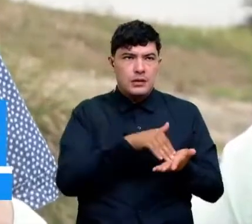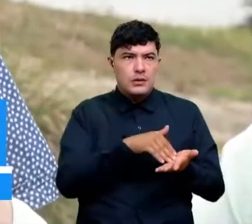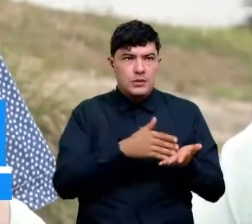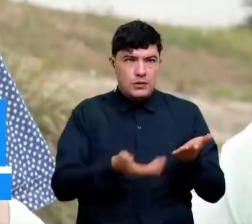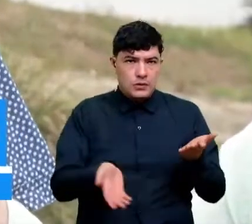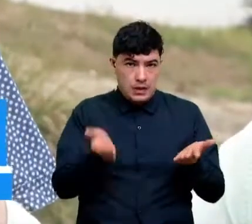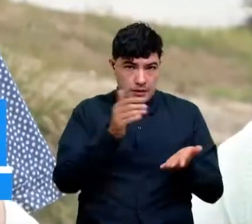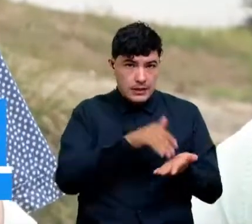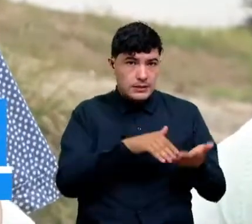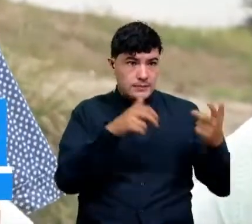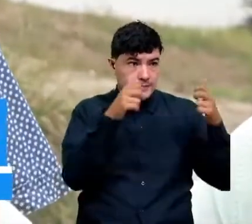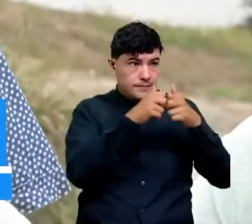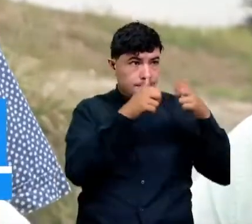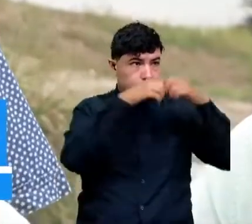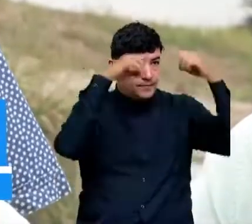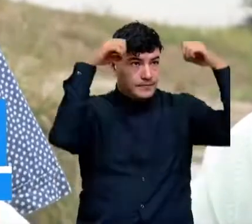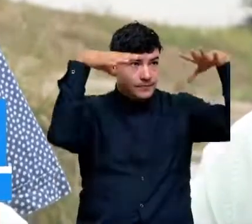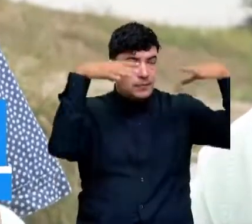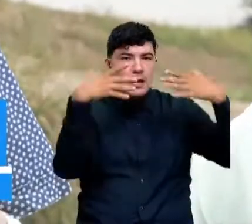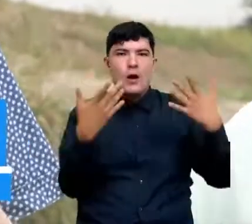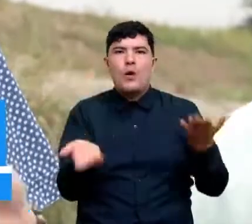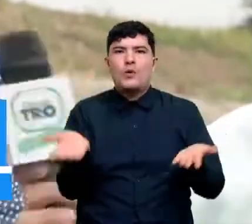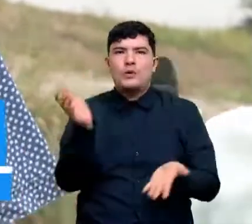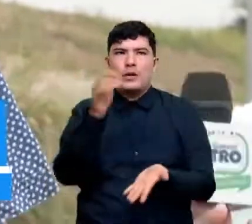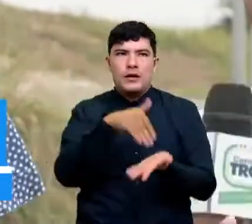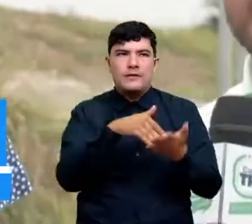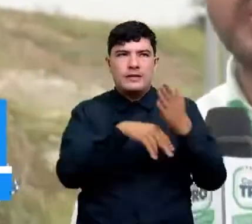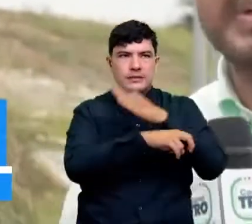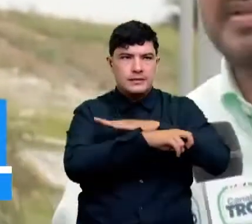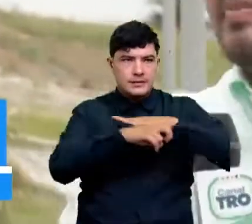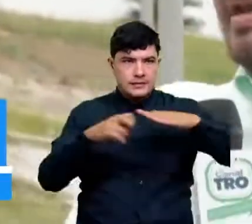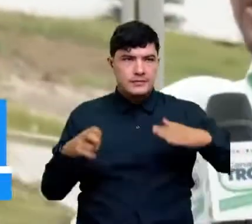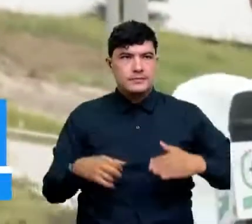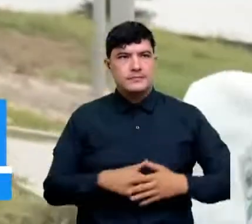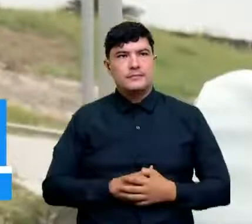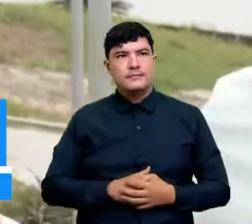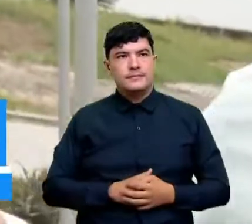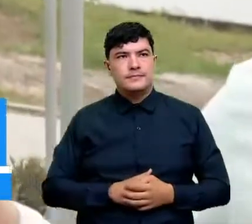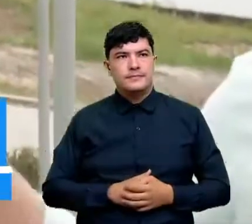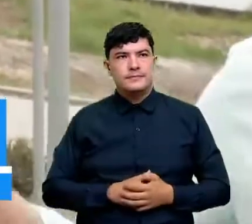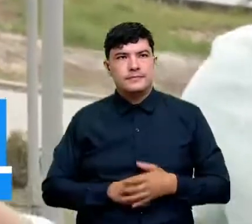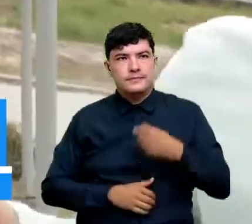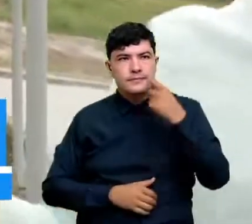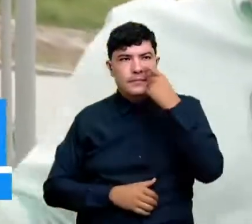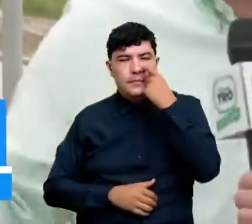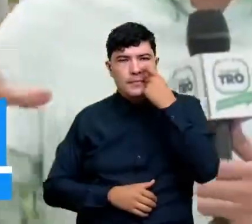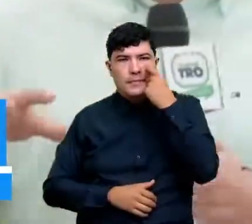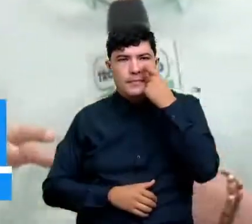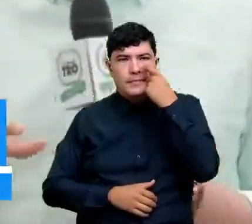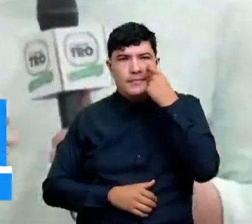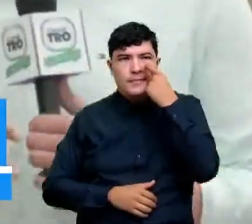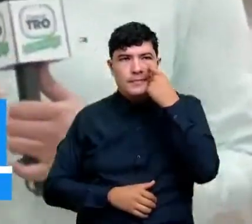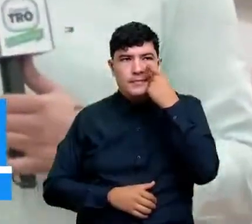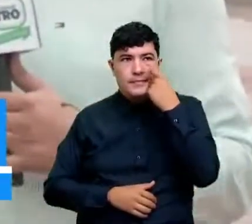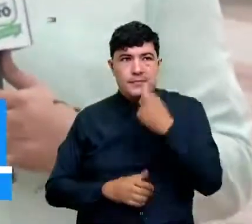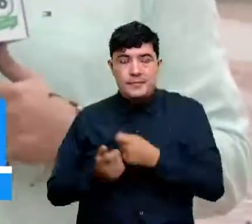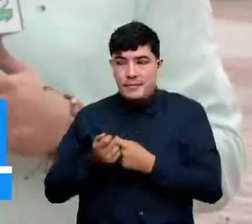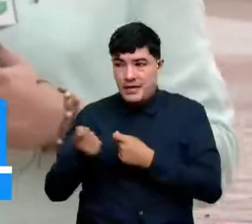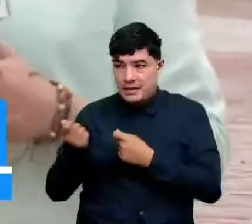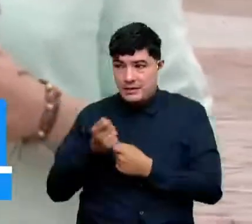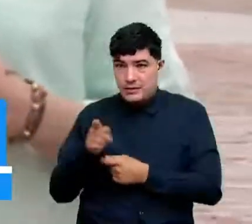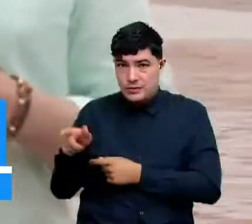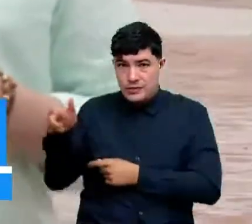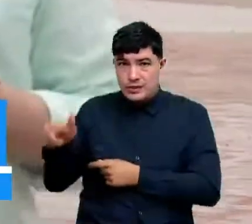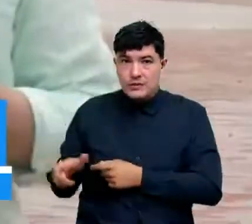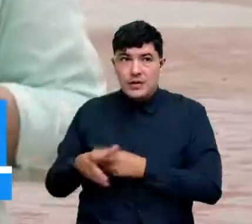se restableció el alumbrado público y ya se lo volvieron a robar. Esa situación, pues, nos comenta uno de los vecinos de este sector y uno de los líderes